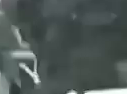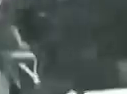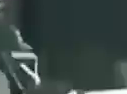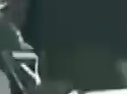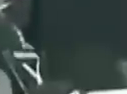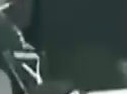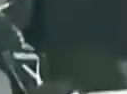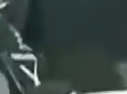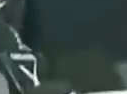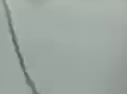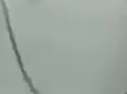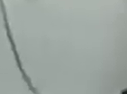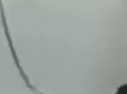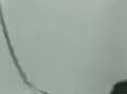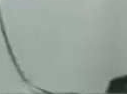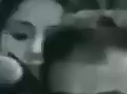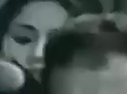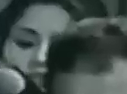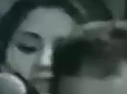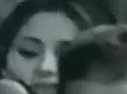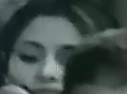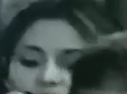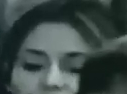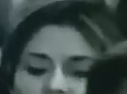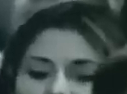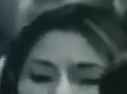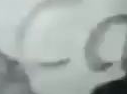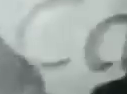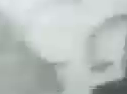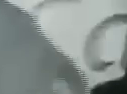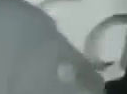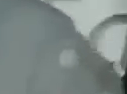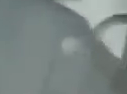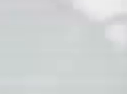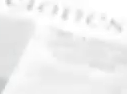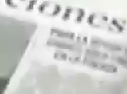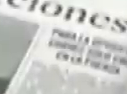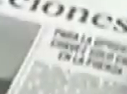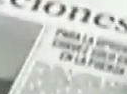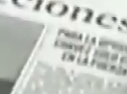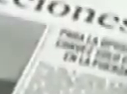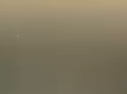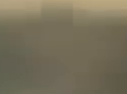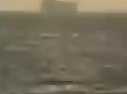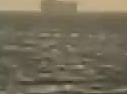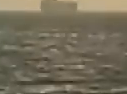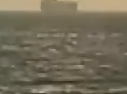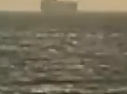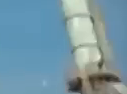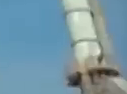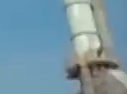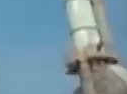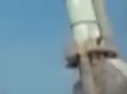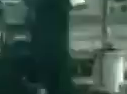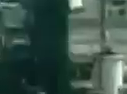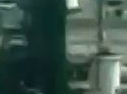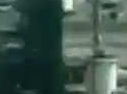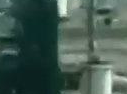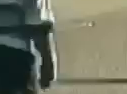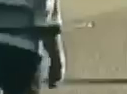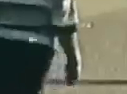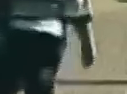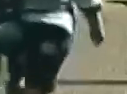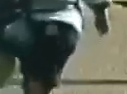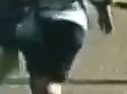Conspiradores quiso quitarnos la Navidad. Han querido apuñalear el corazón de Venezuela. La producción petrolera, la